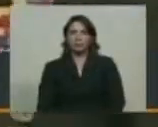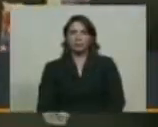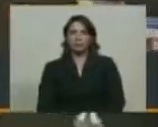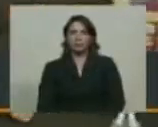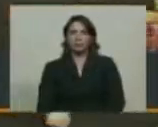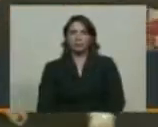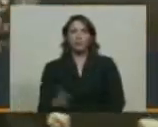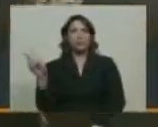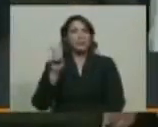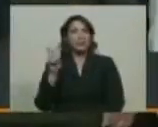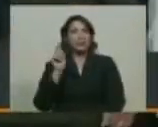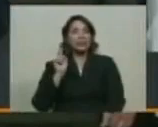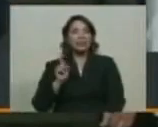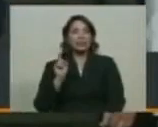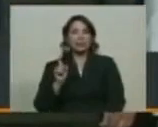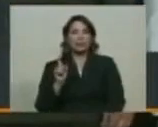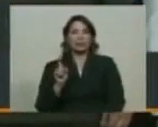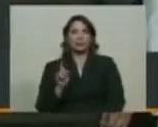Venezuela necesita